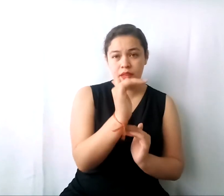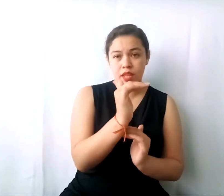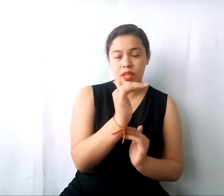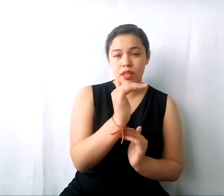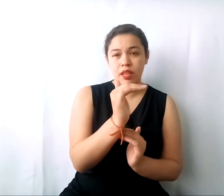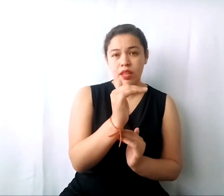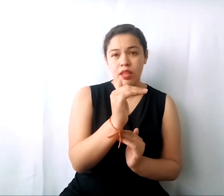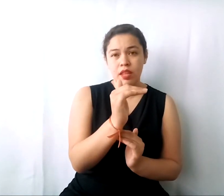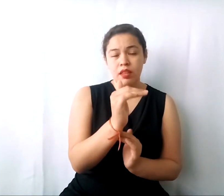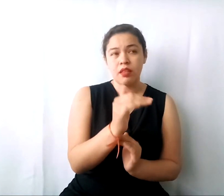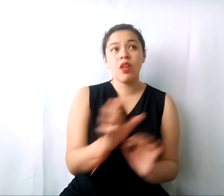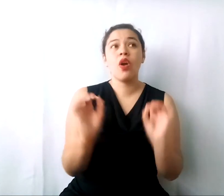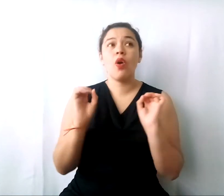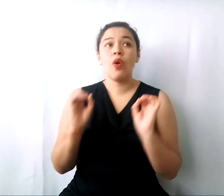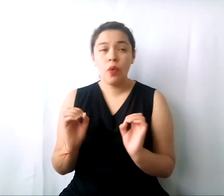meses de salario